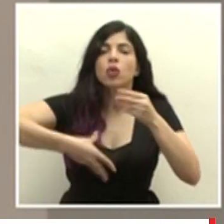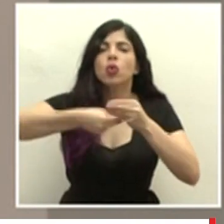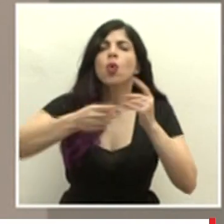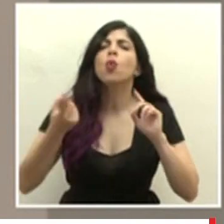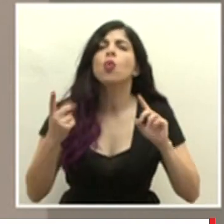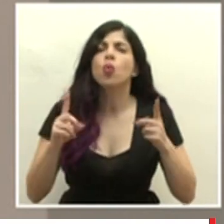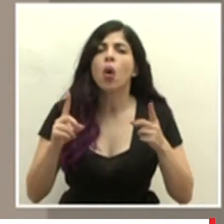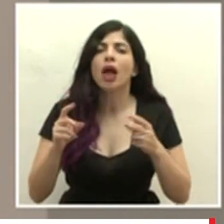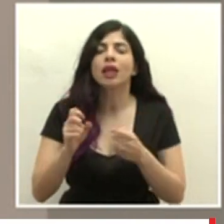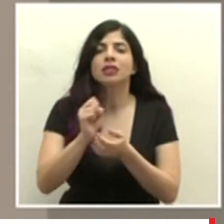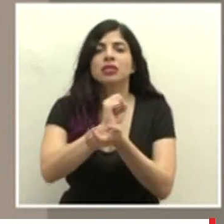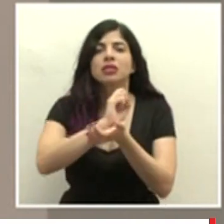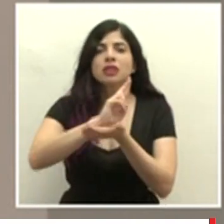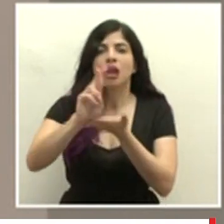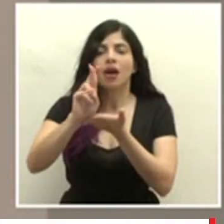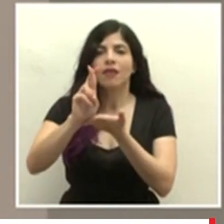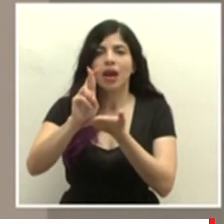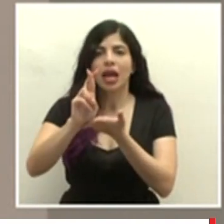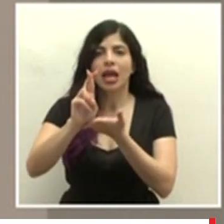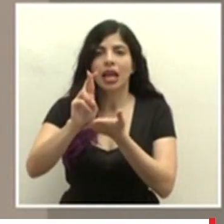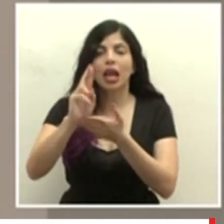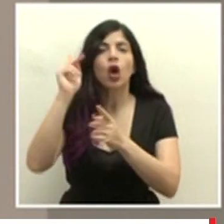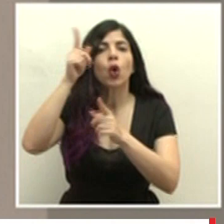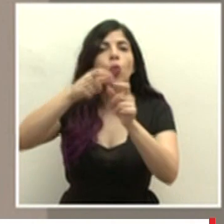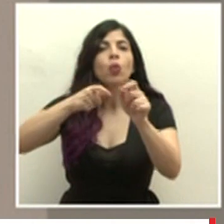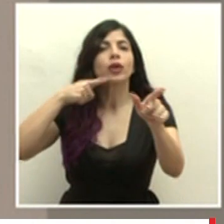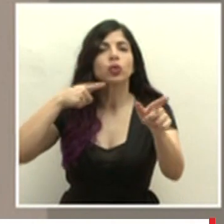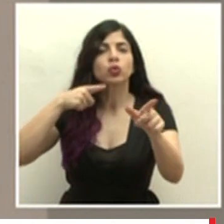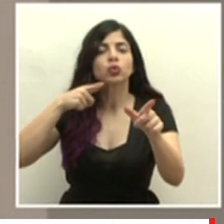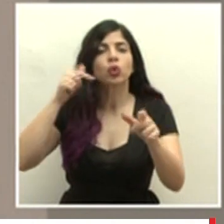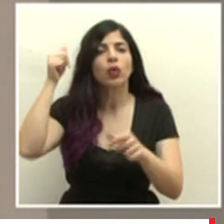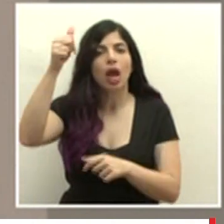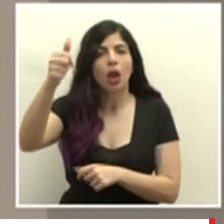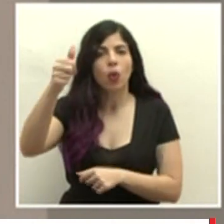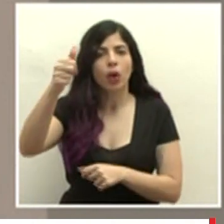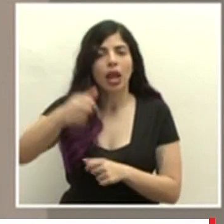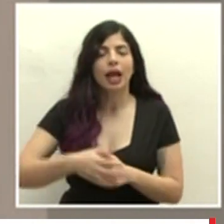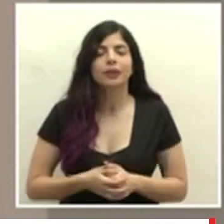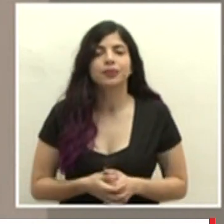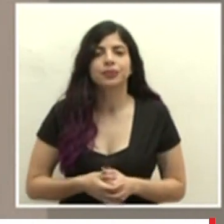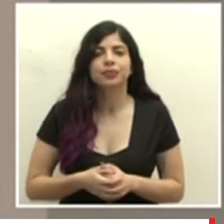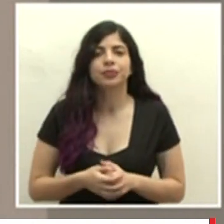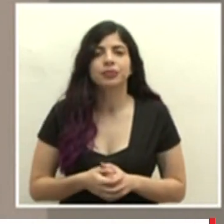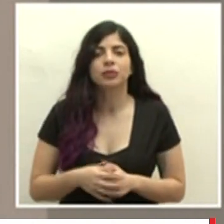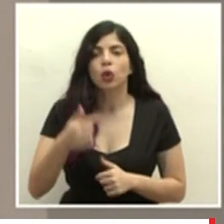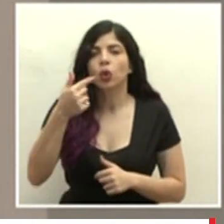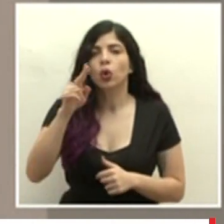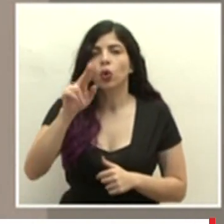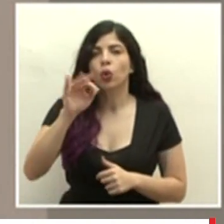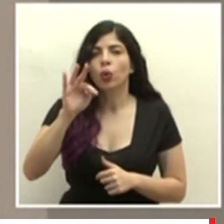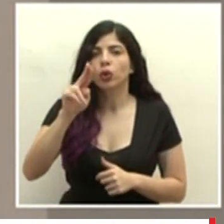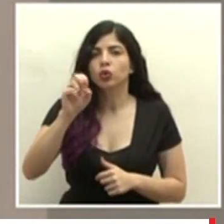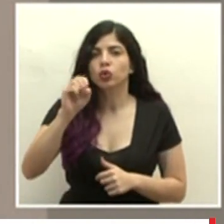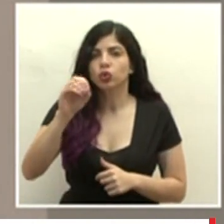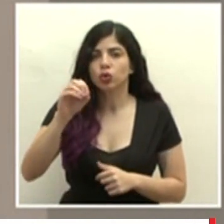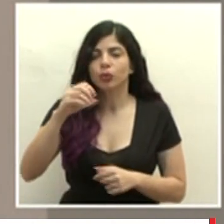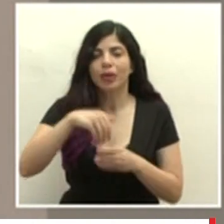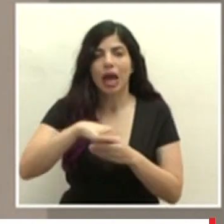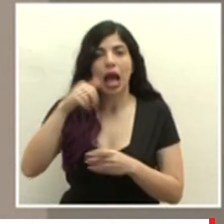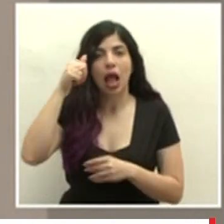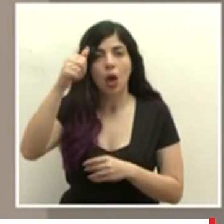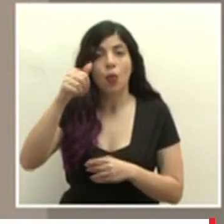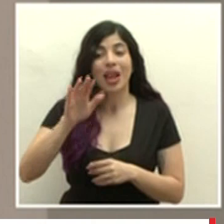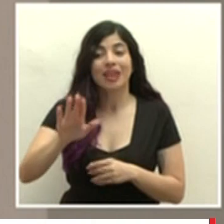distrito de San Rafael en Guatuso de Alajuela, en donde, recordemos, este estatus